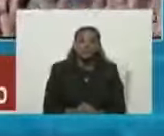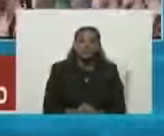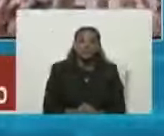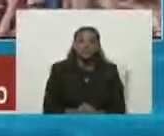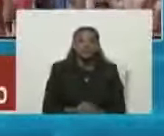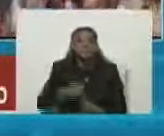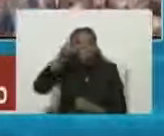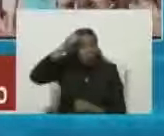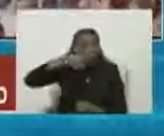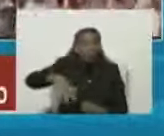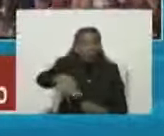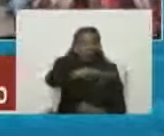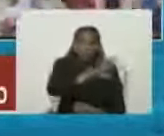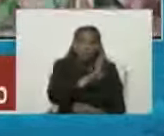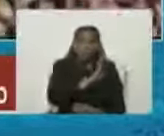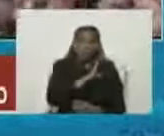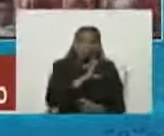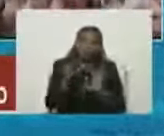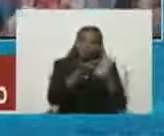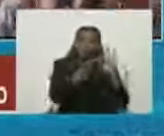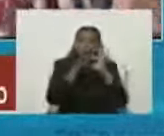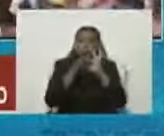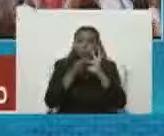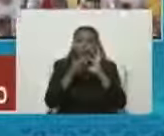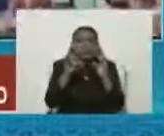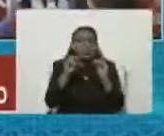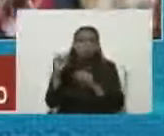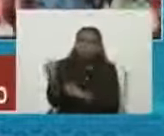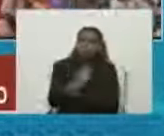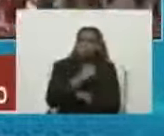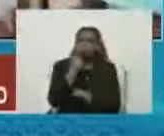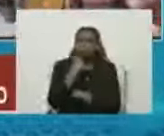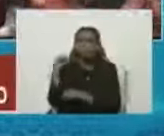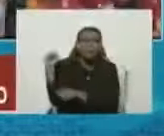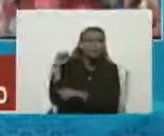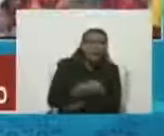¡El pueblo unido!